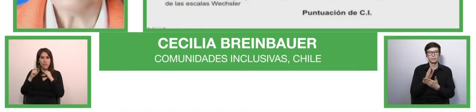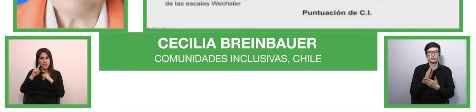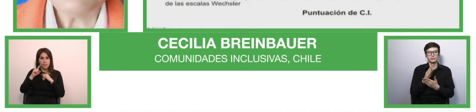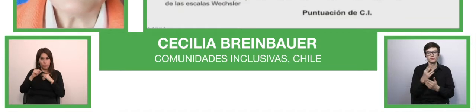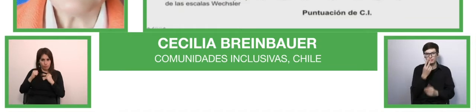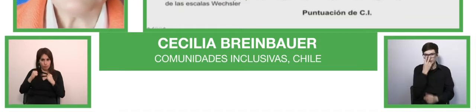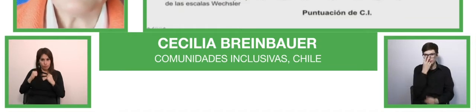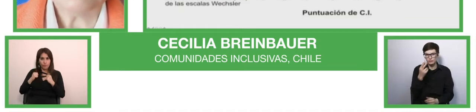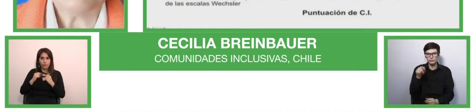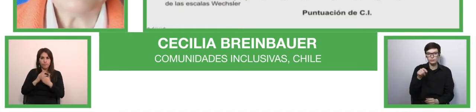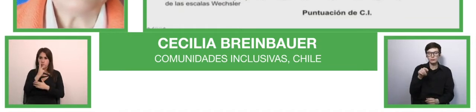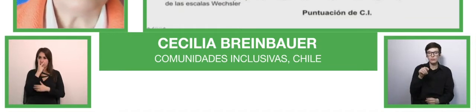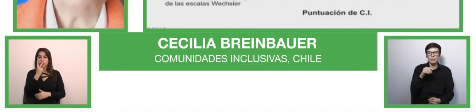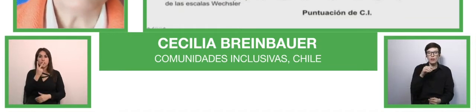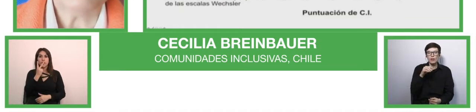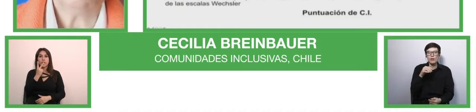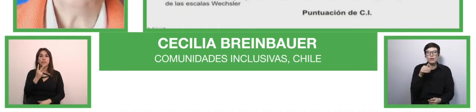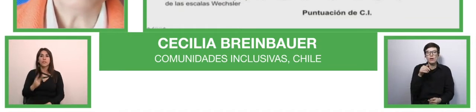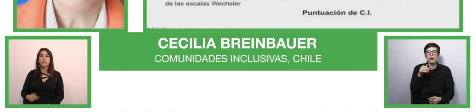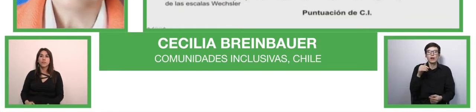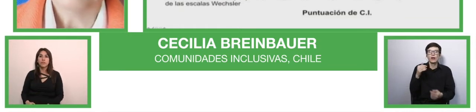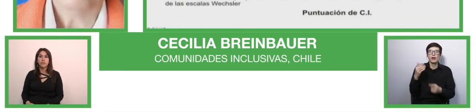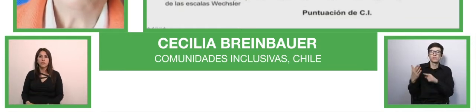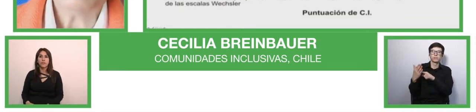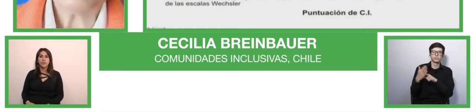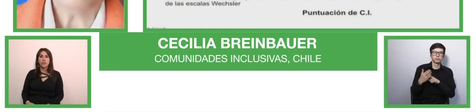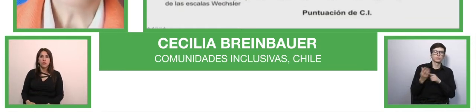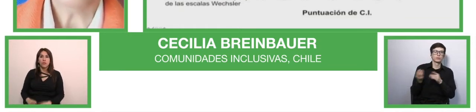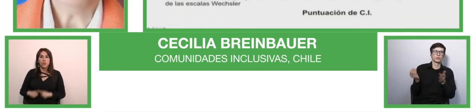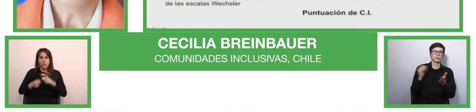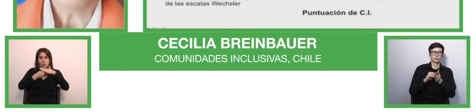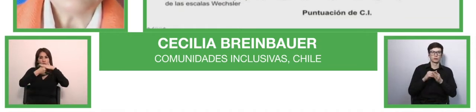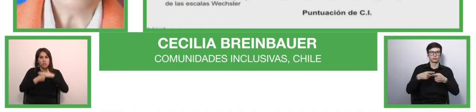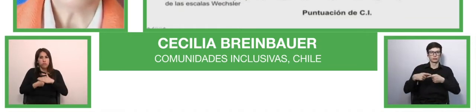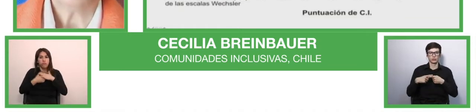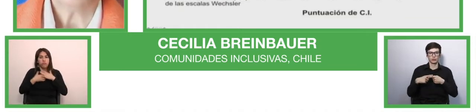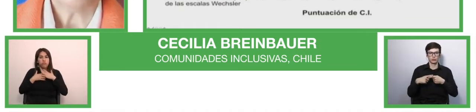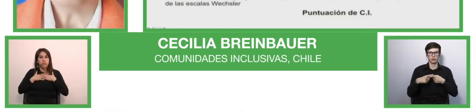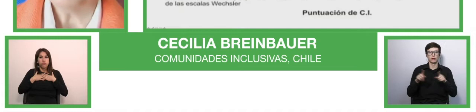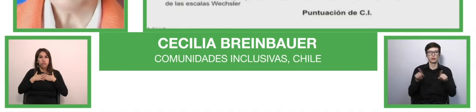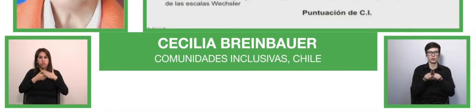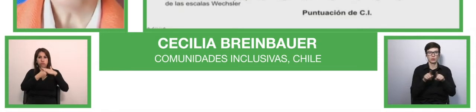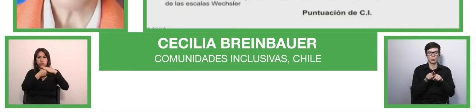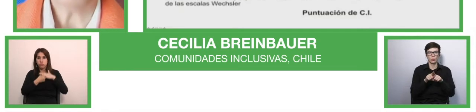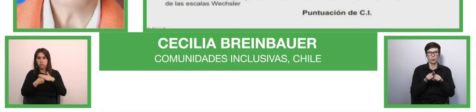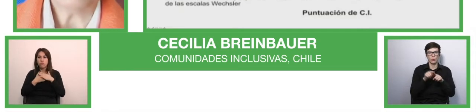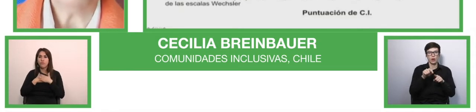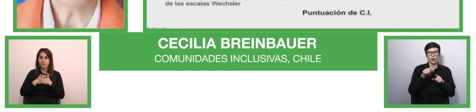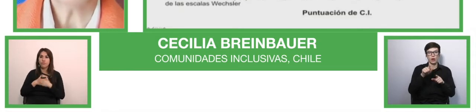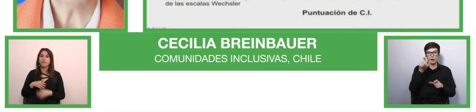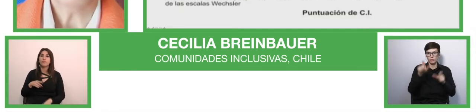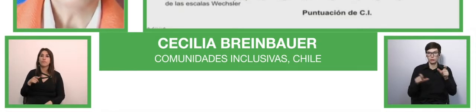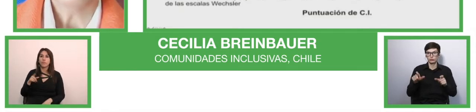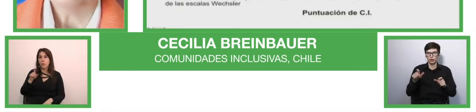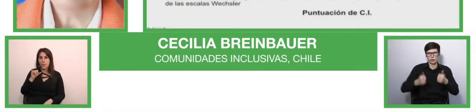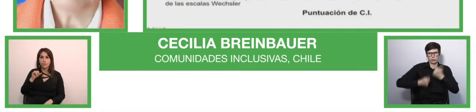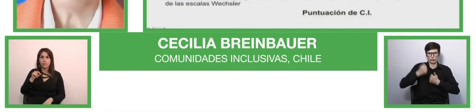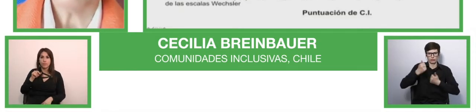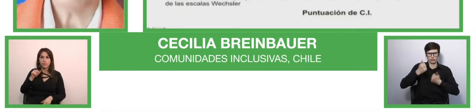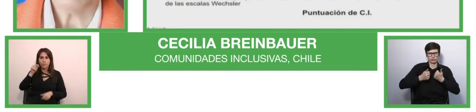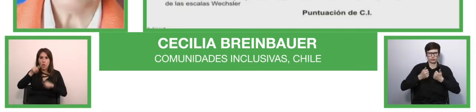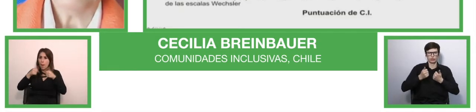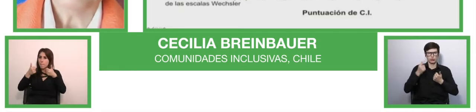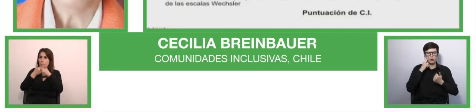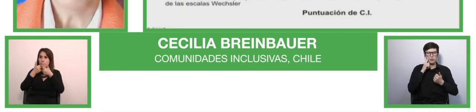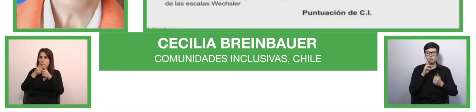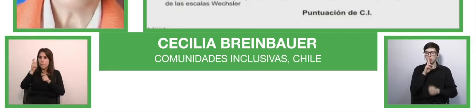vivencias deficitarias y el estigma los especialistas tienden a comunicar los resultados de